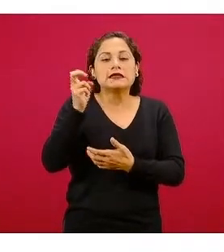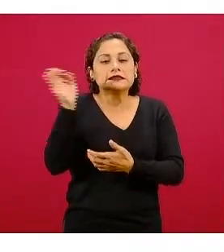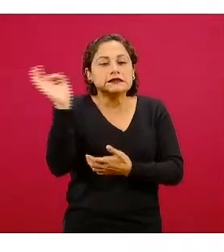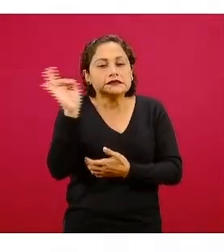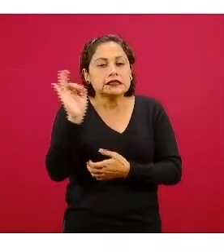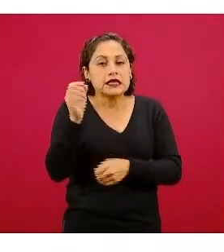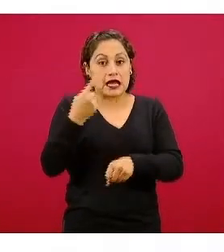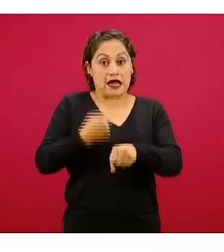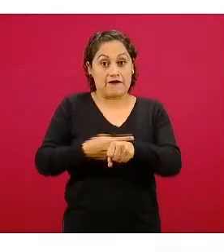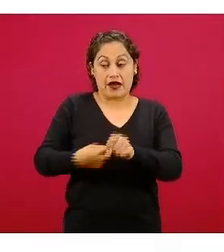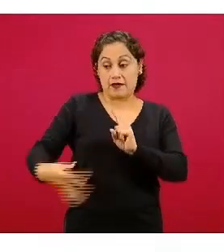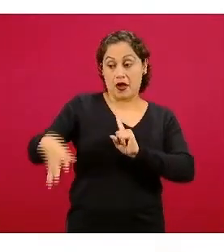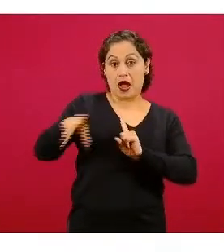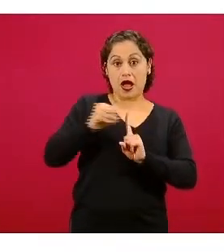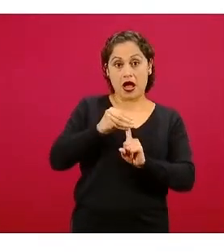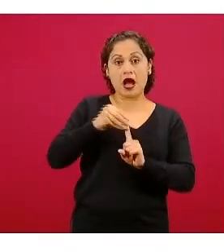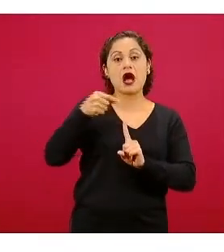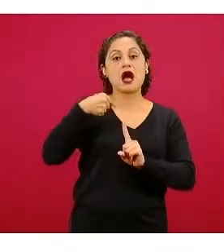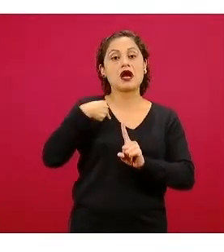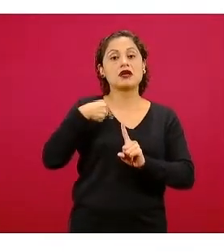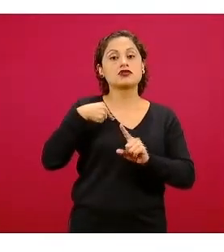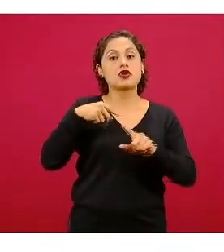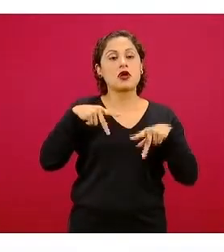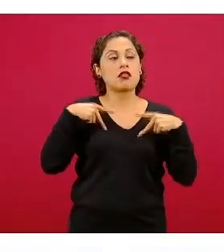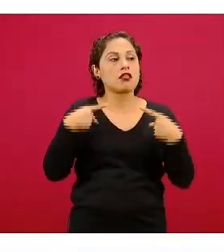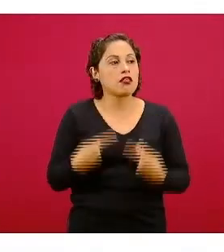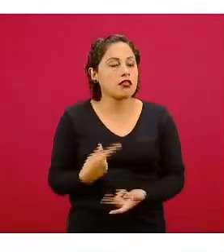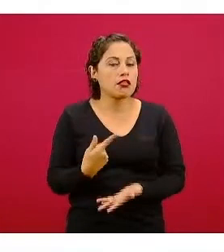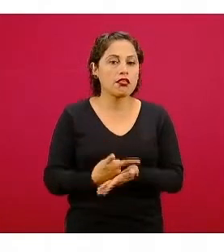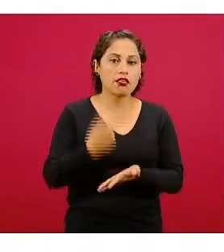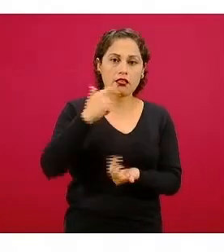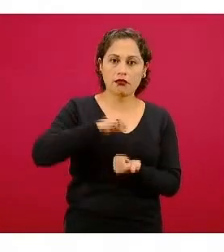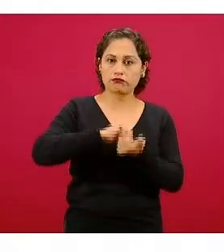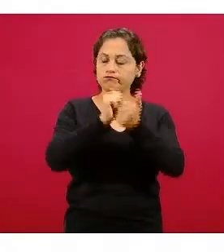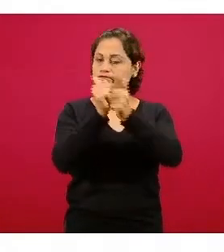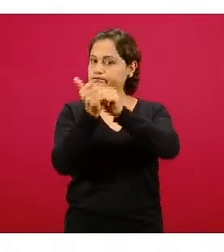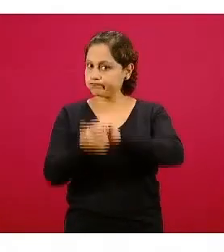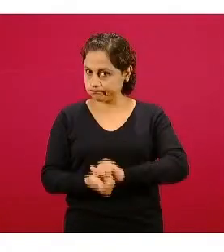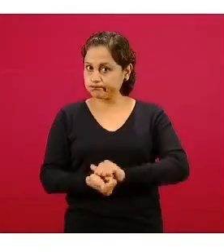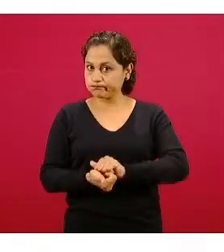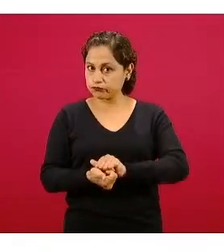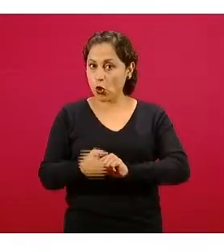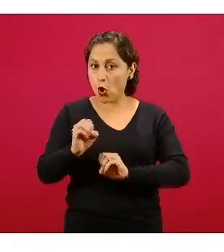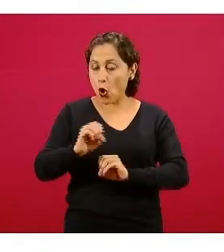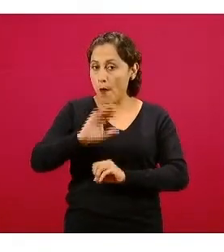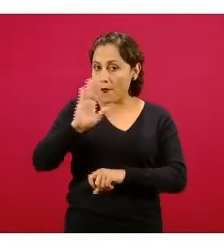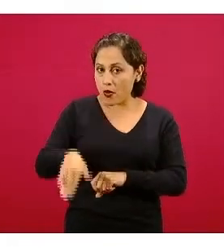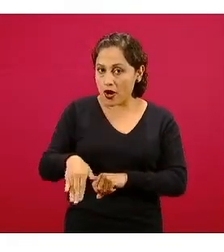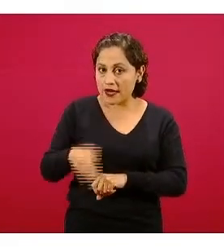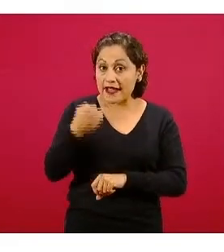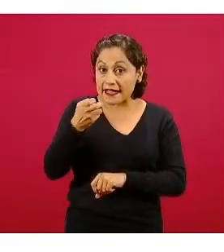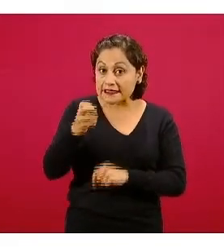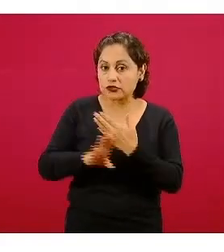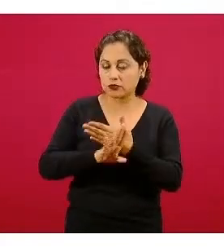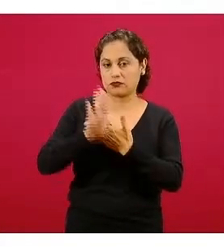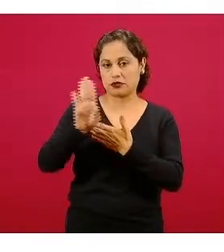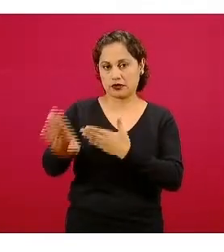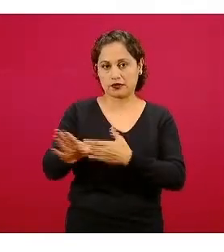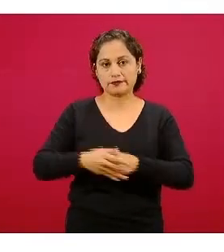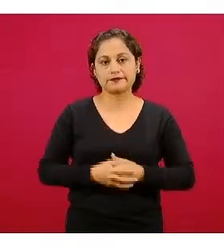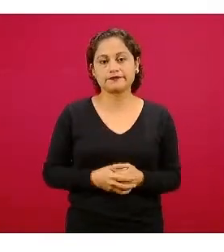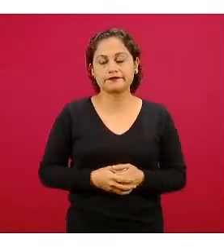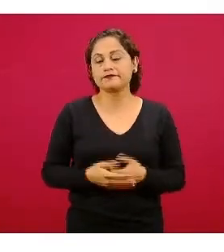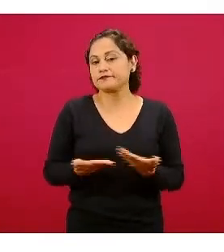enfermamos seamos un caso grave y disminuir la probabilidad de que seamos una defunción. Entonces, el reto